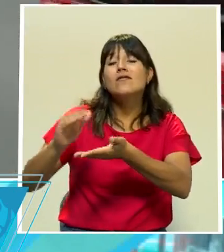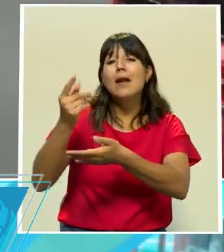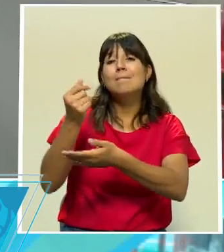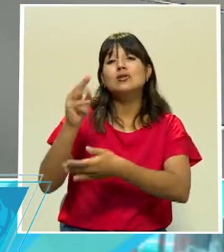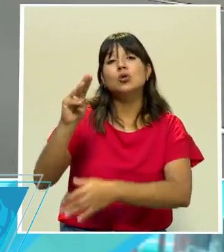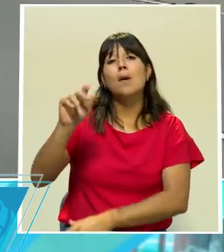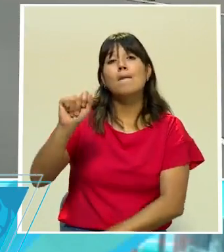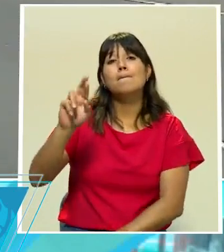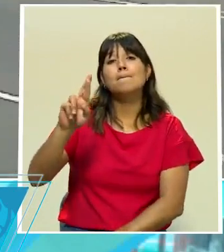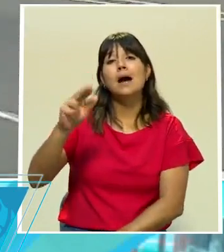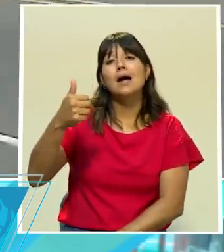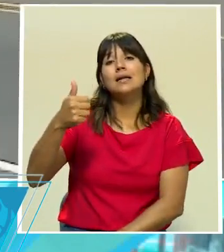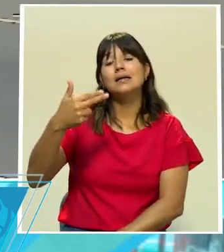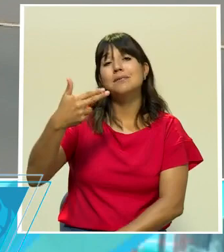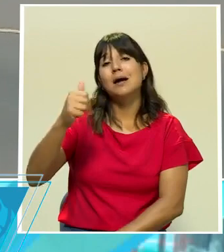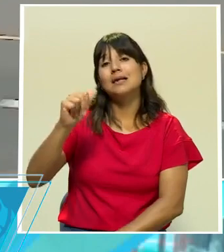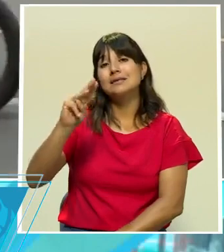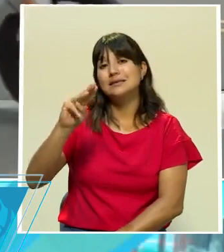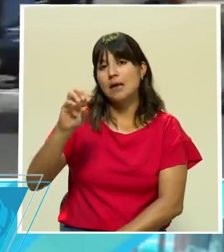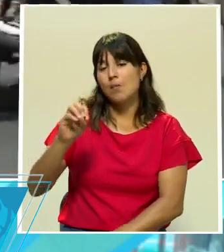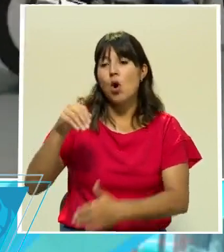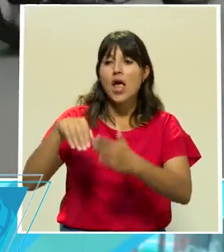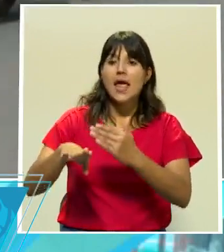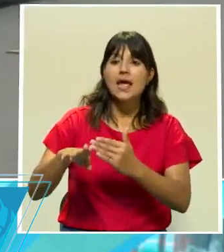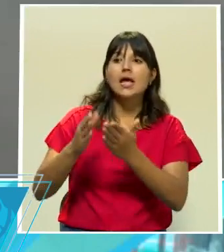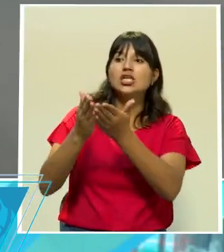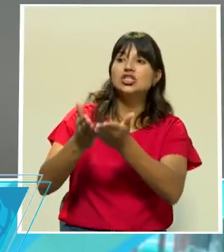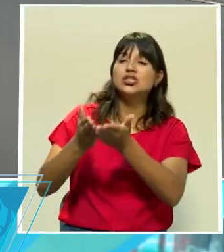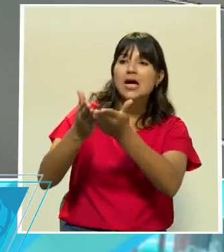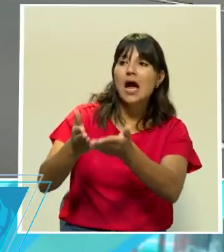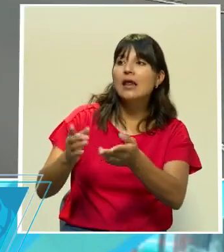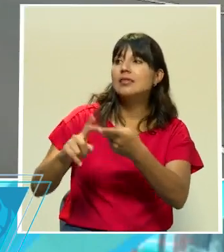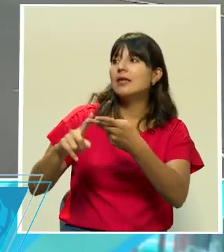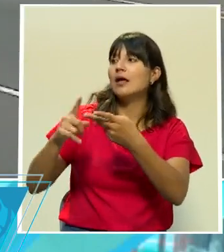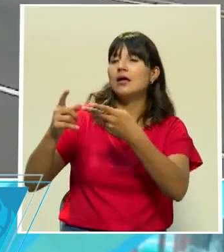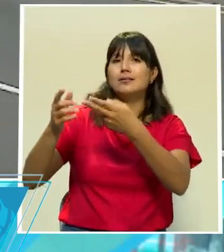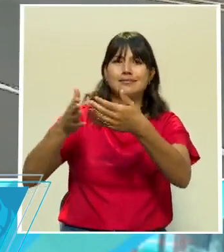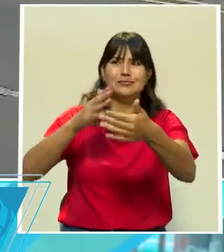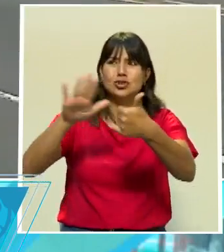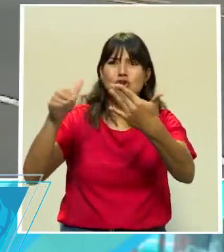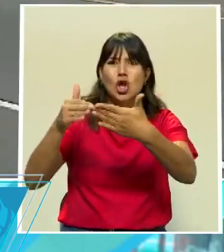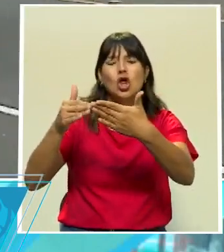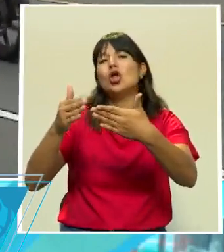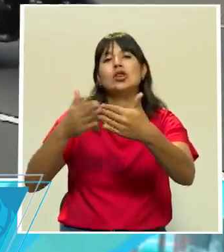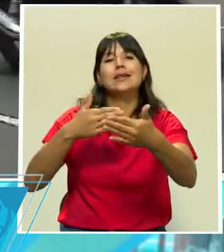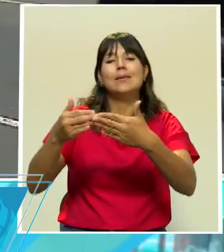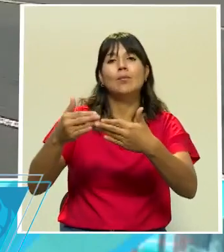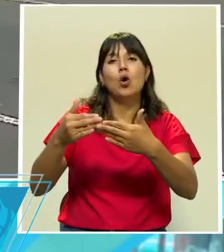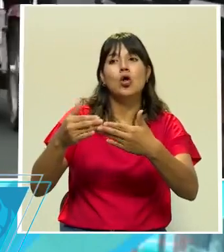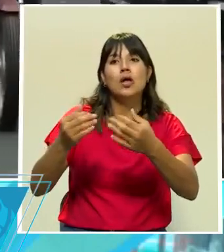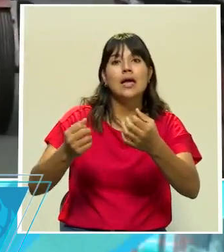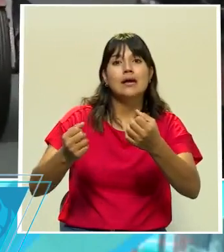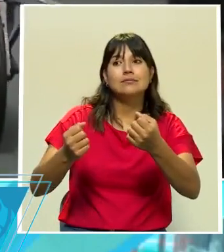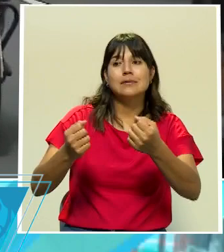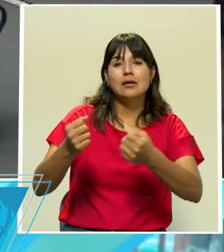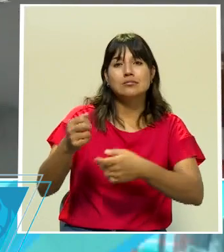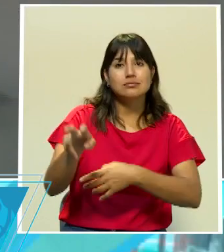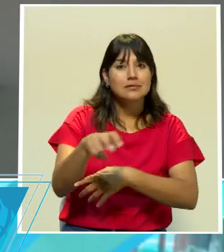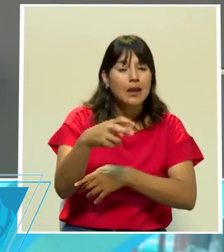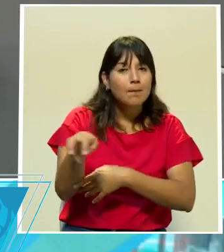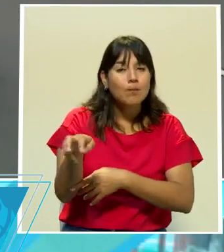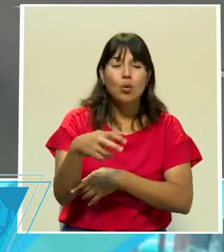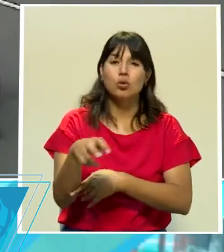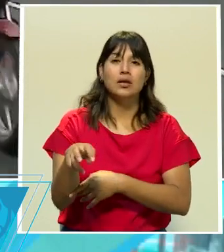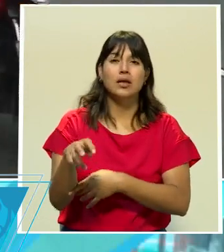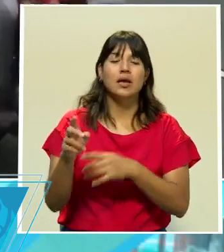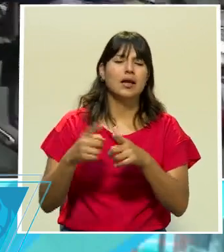exoneraba todo. Bueno, y en el camino nos toca, creo que como fracción del partido de gobierno, generar las